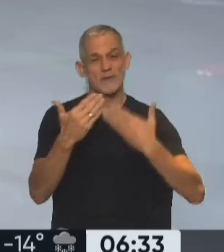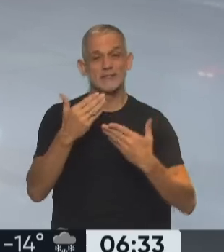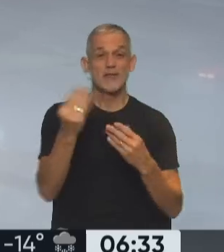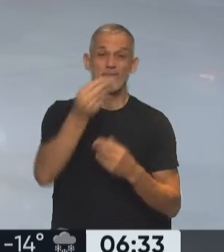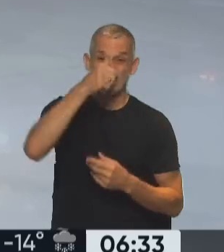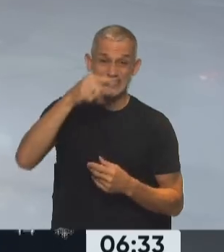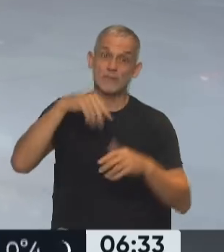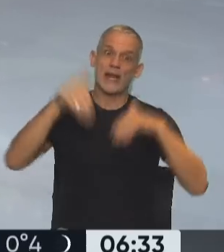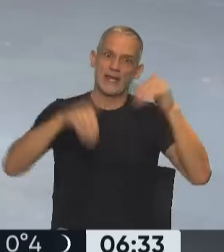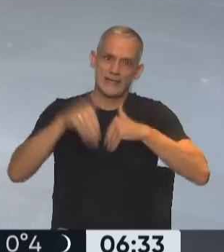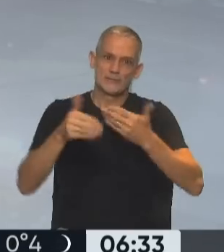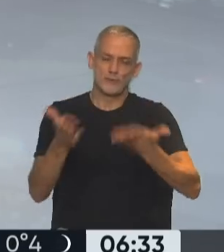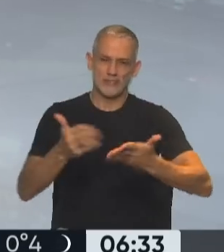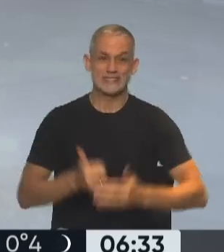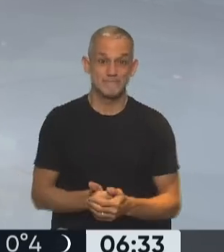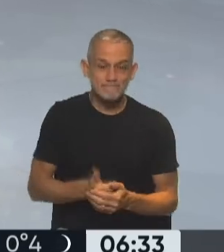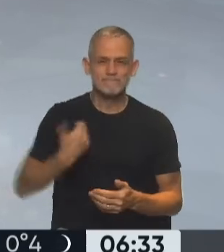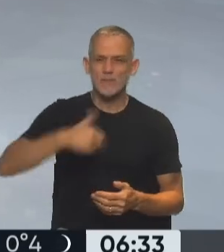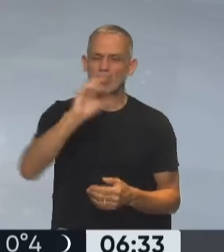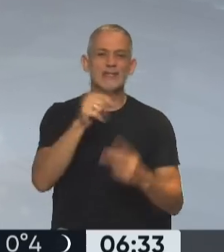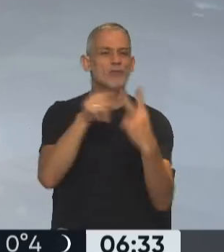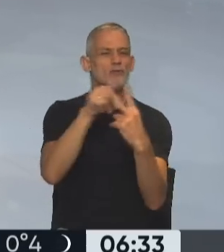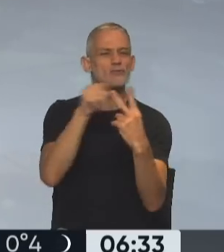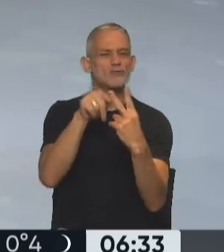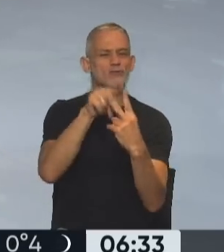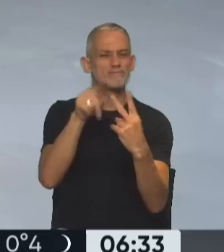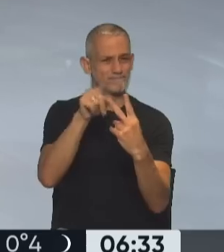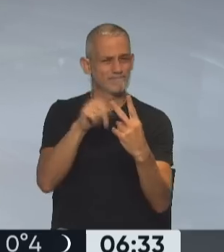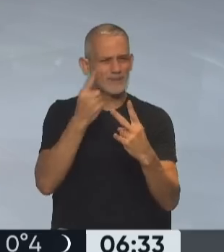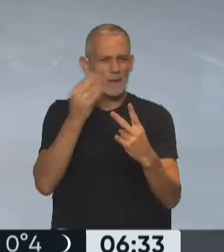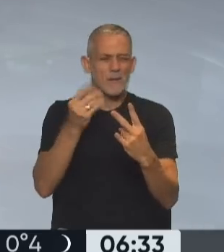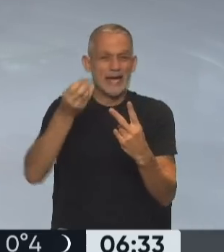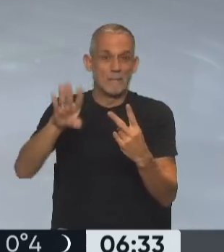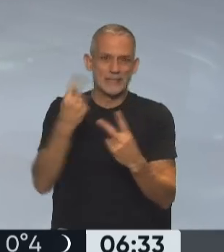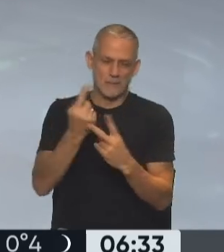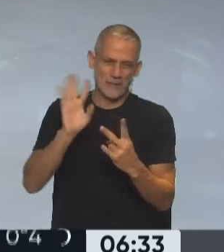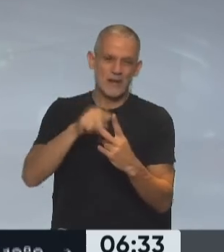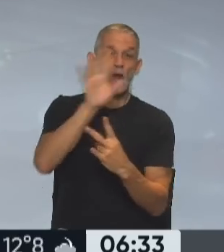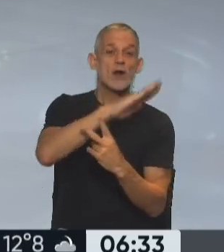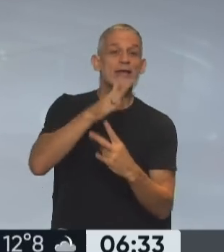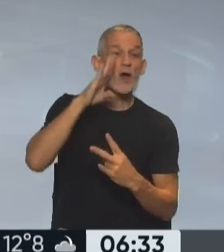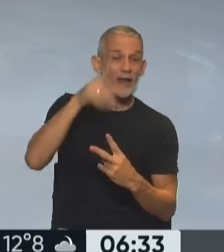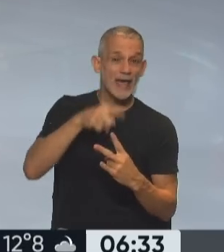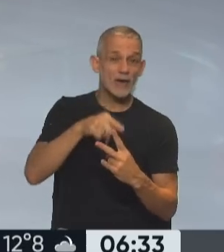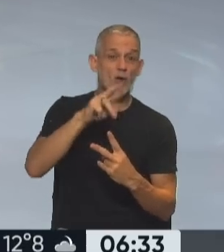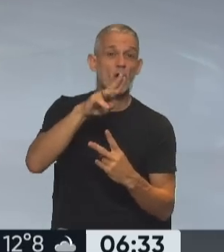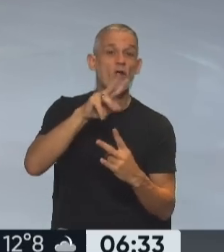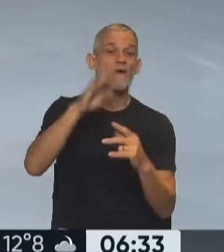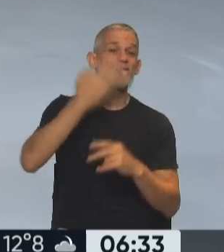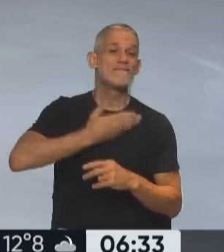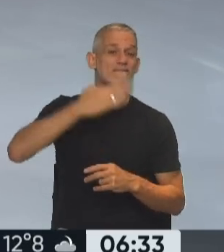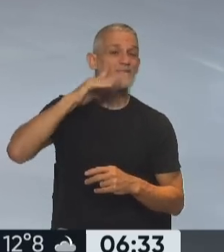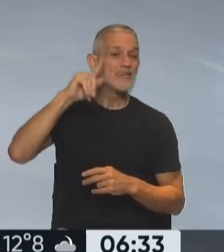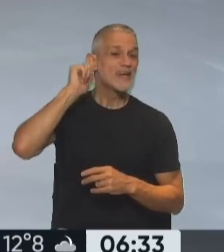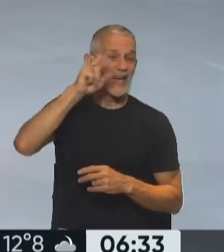de semana de elecciones en el país, en dos provincias en particular, abriendo el calendario electoral, y empezamos por Río Negro, donde Rolando Figueroa